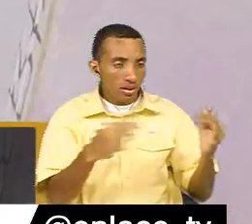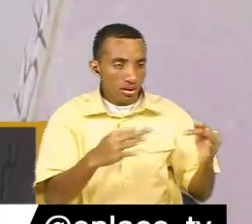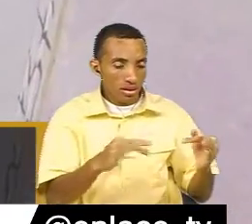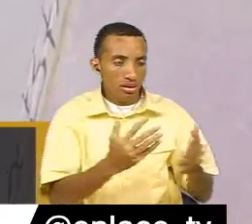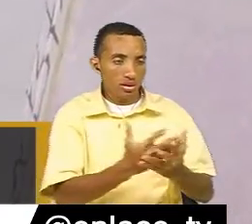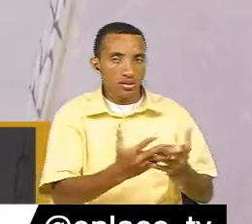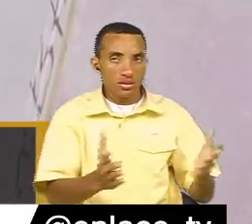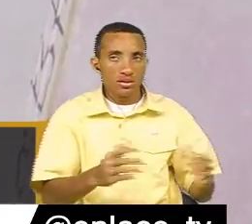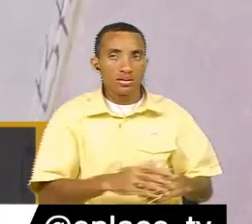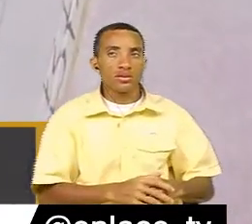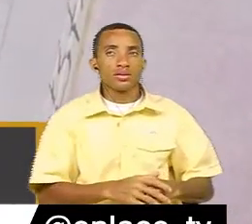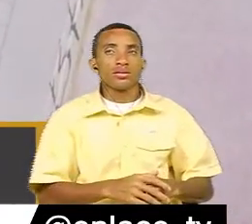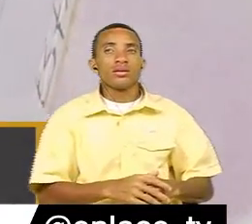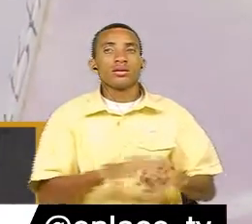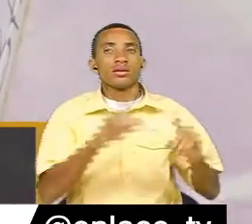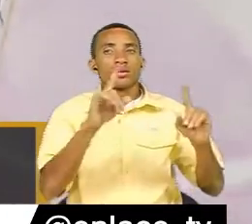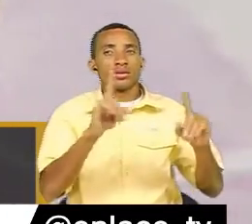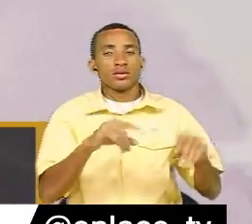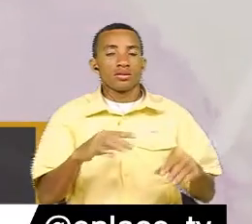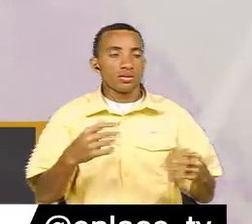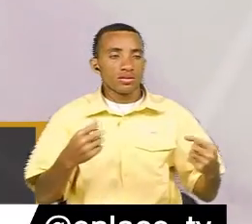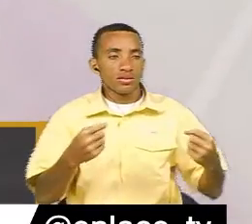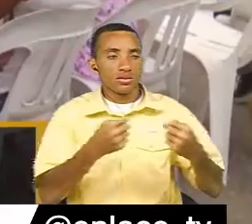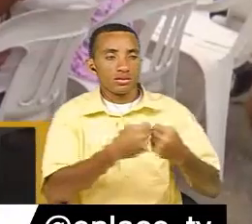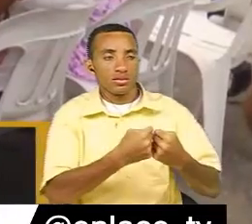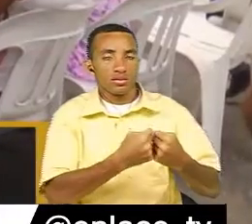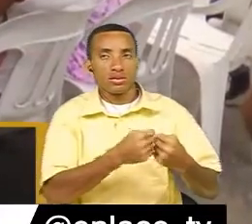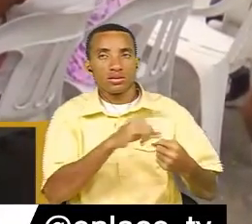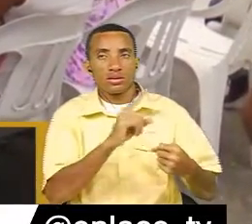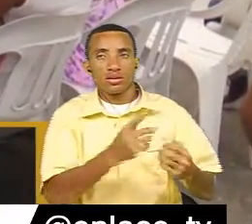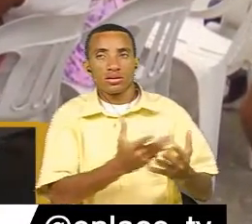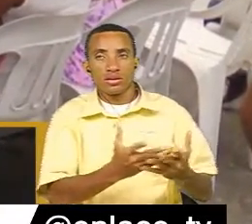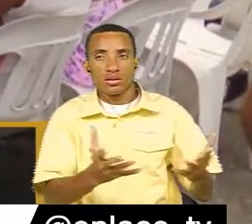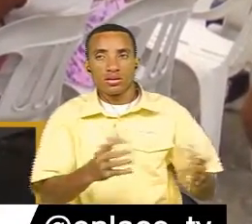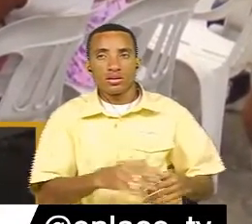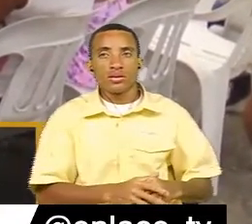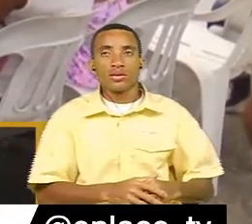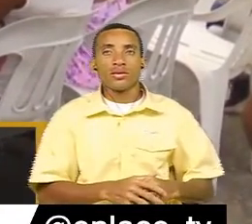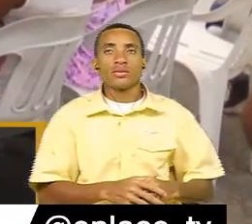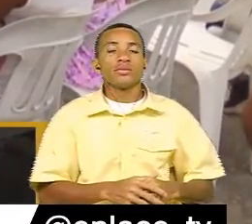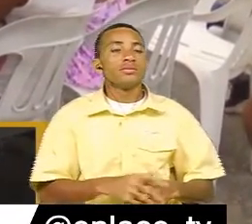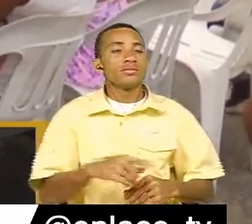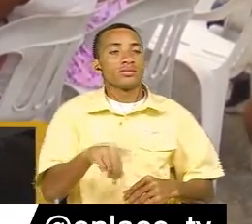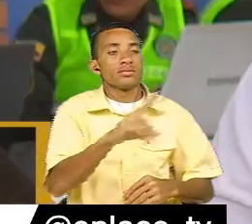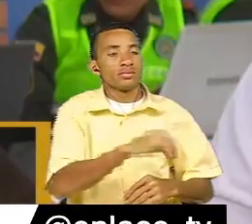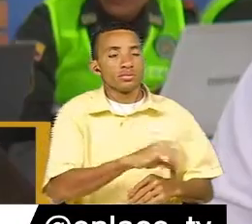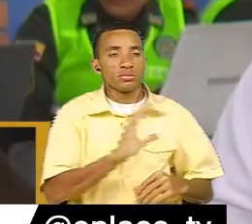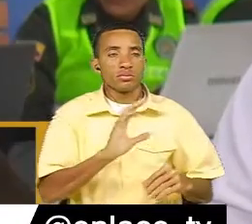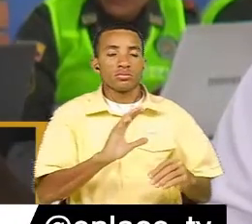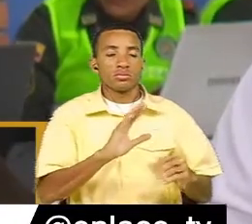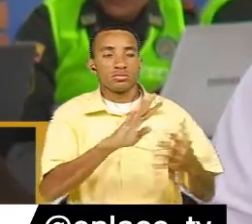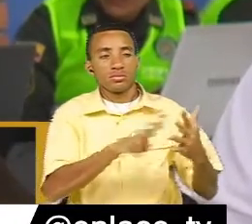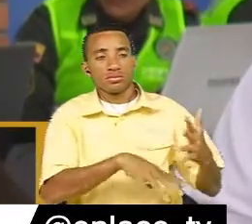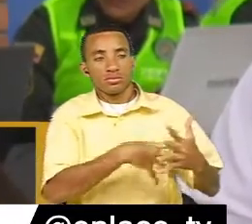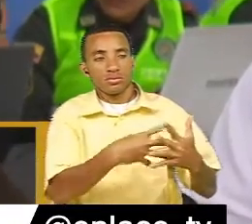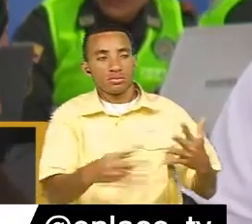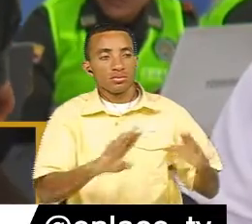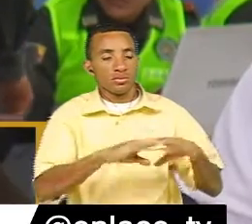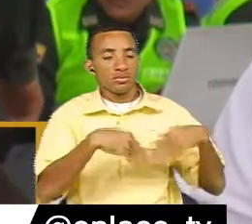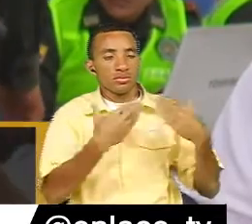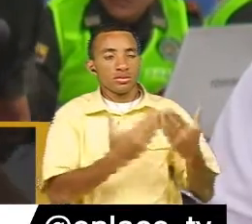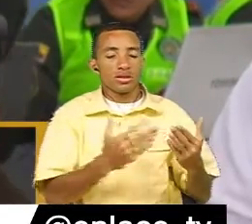a que vayan de la mano con todo lo que tienen que hacer dentro de esa sinergia que es su jornada escolar y pues ocupar su tiempo